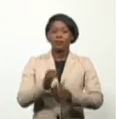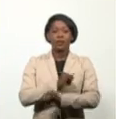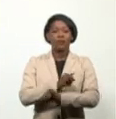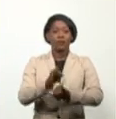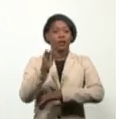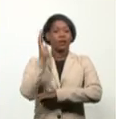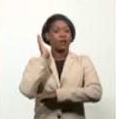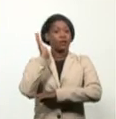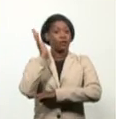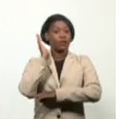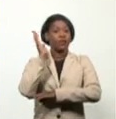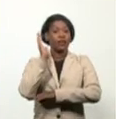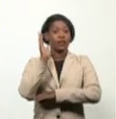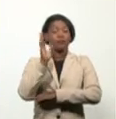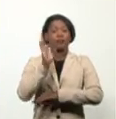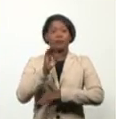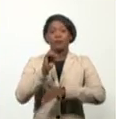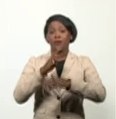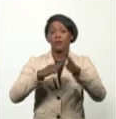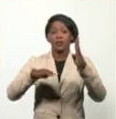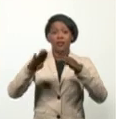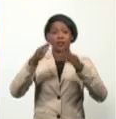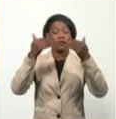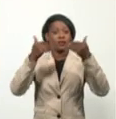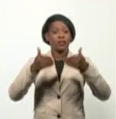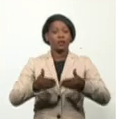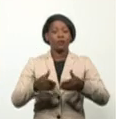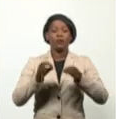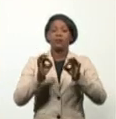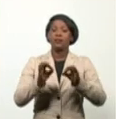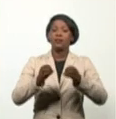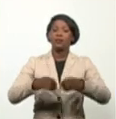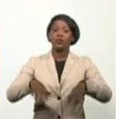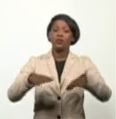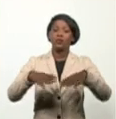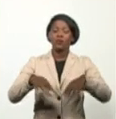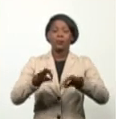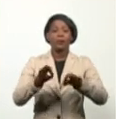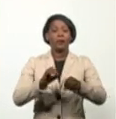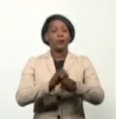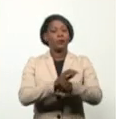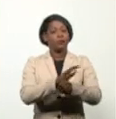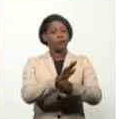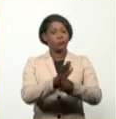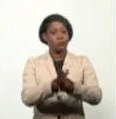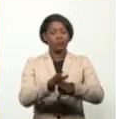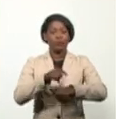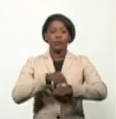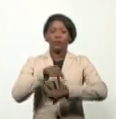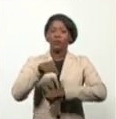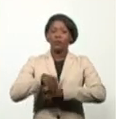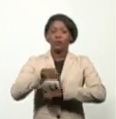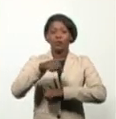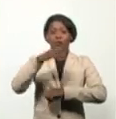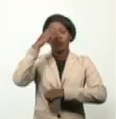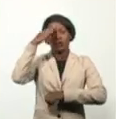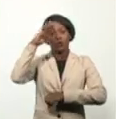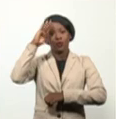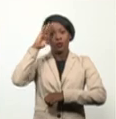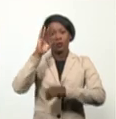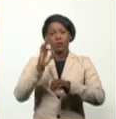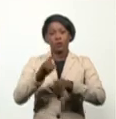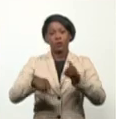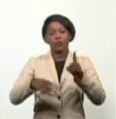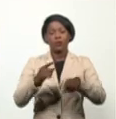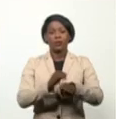de prensa del Ministerio de Salud Pública sobre la actualización de la situación epidemiológica del país frente a la COVID-19.